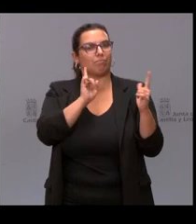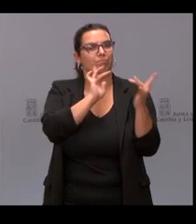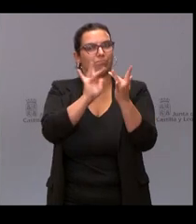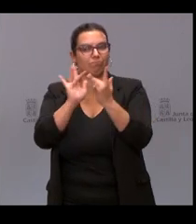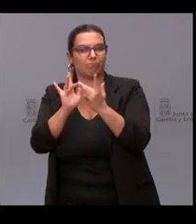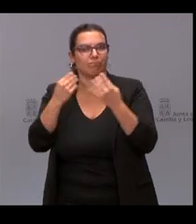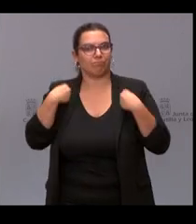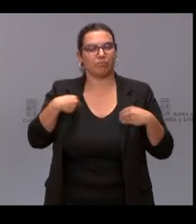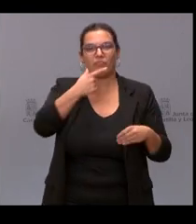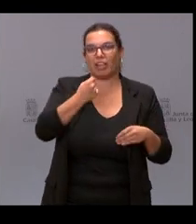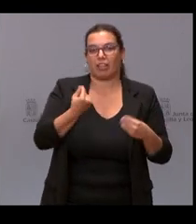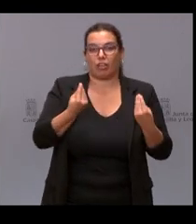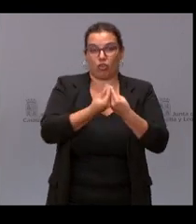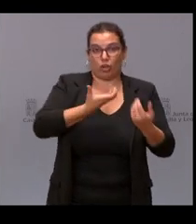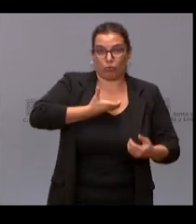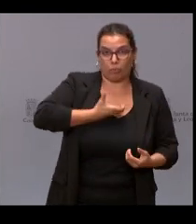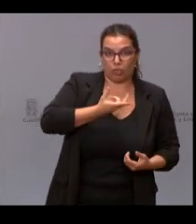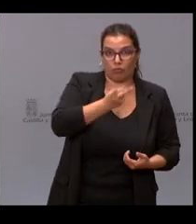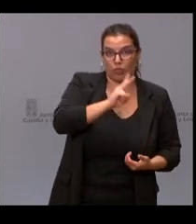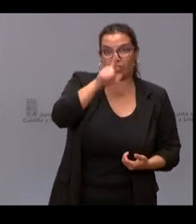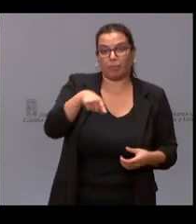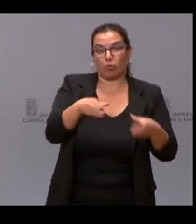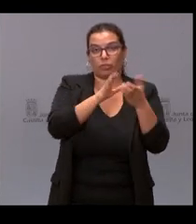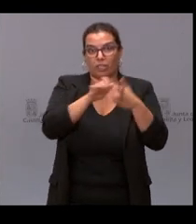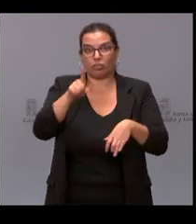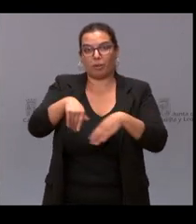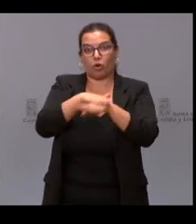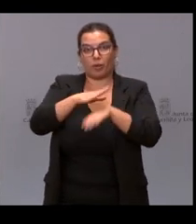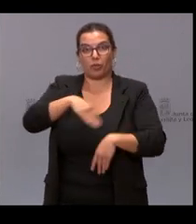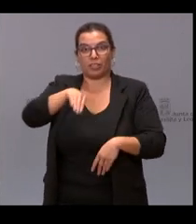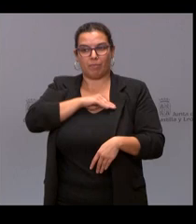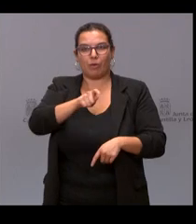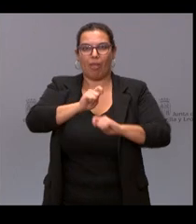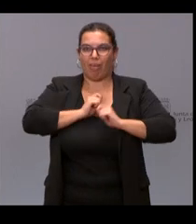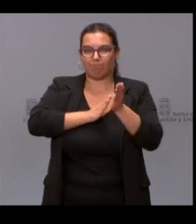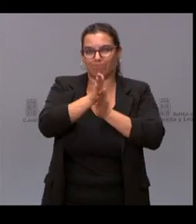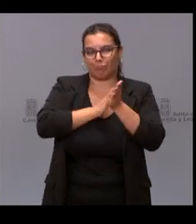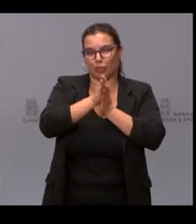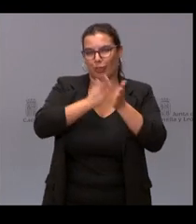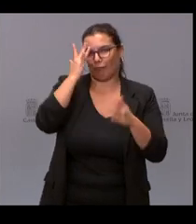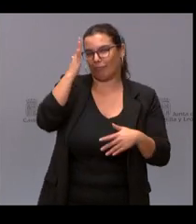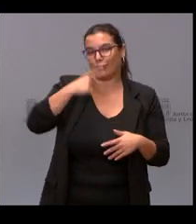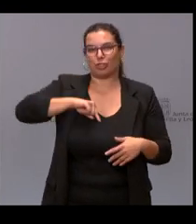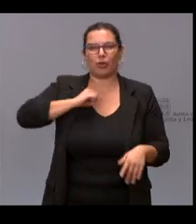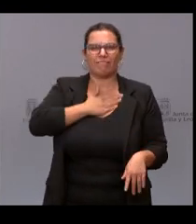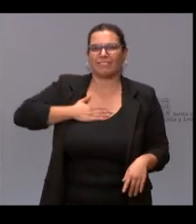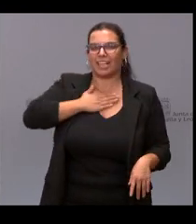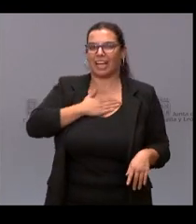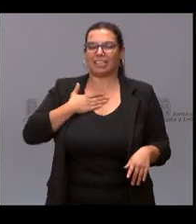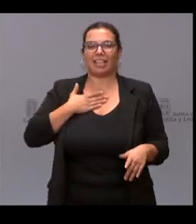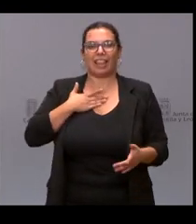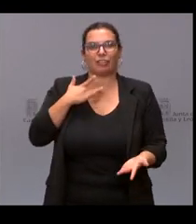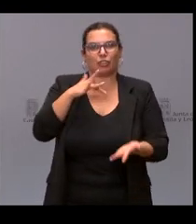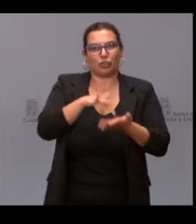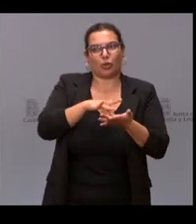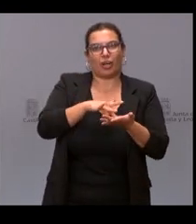el Ayuntamiento de Valladolid, con la Junta de Castilla y León y con el Gobierno Central es otro incentivo a mayores. Estamos encantados de que se dé